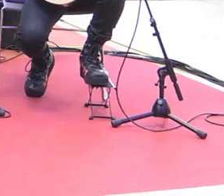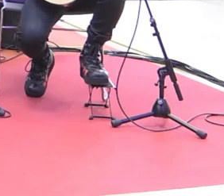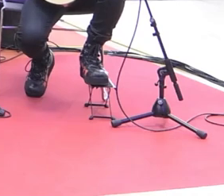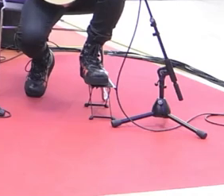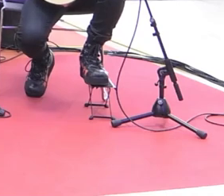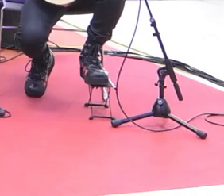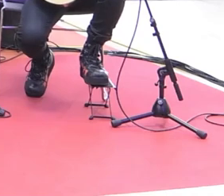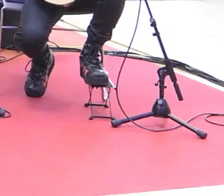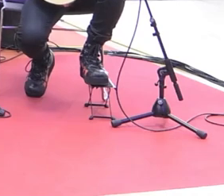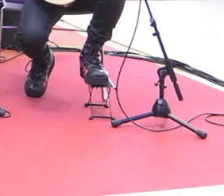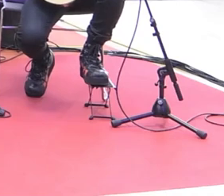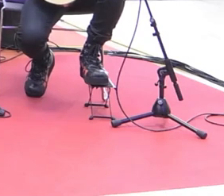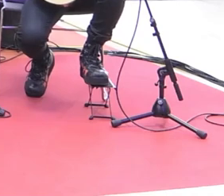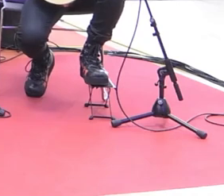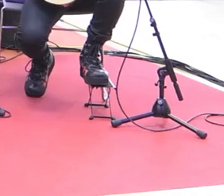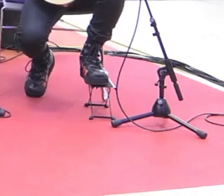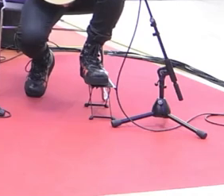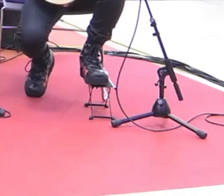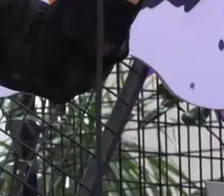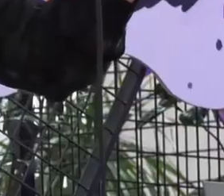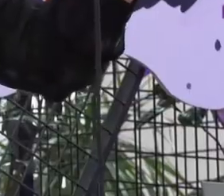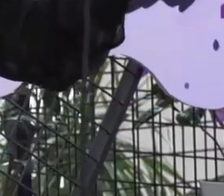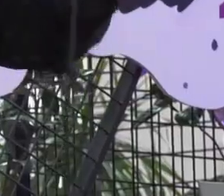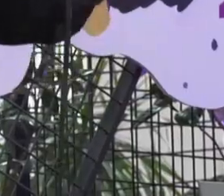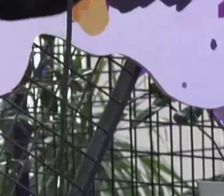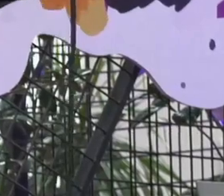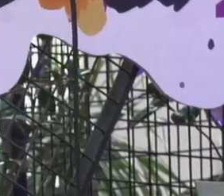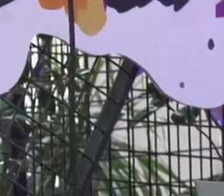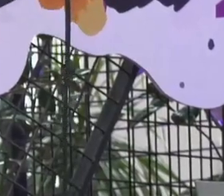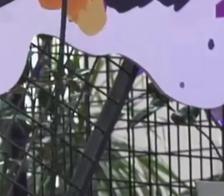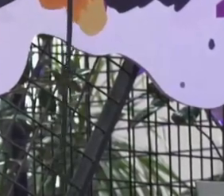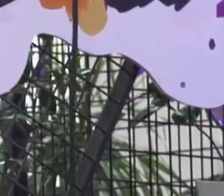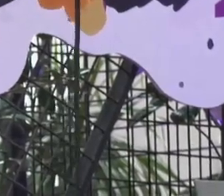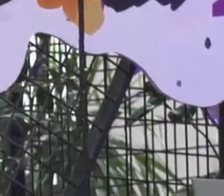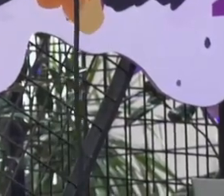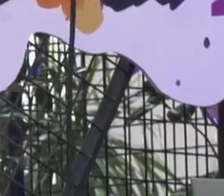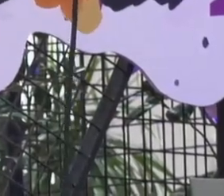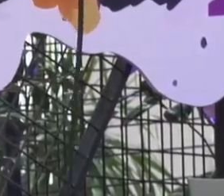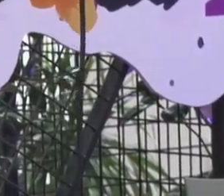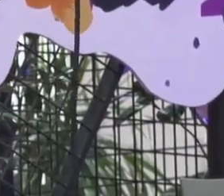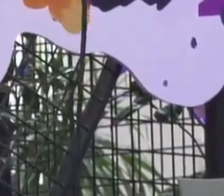es pasar pues todo esto por descubrir